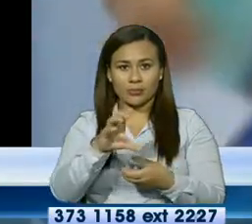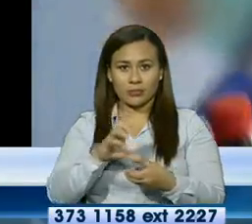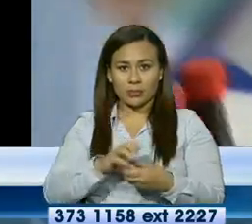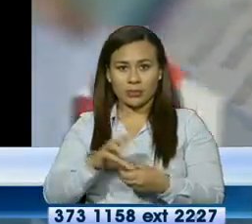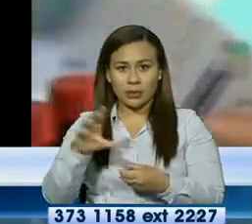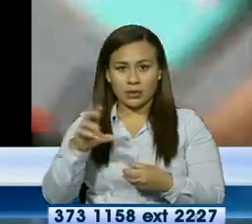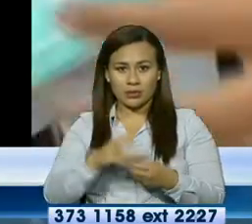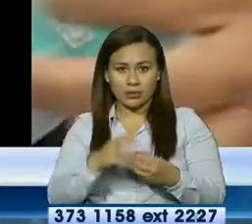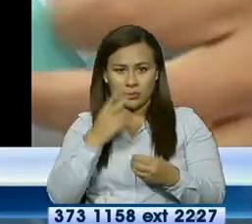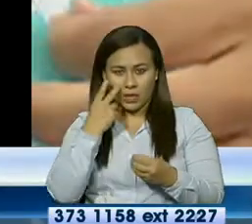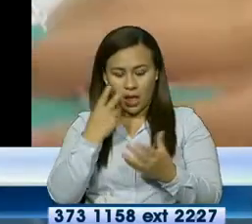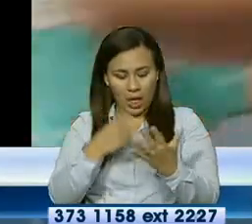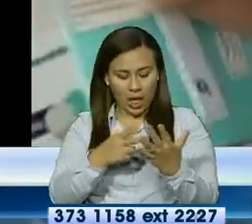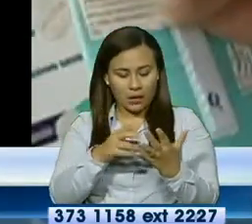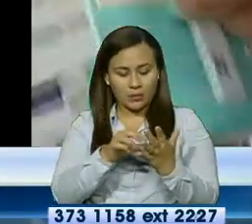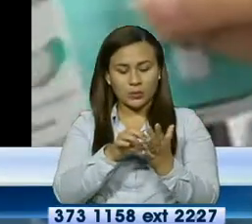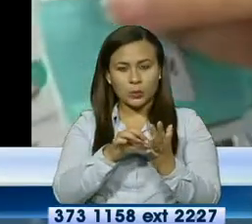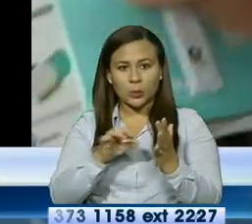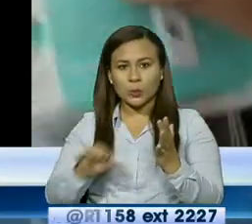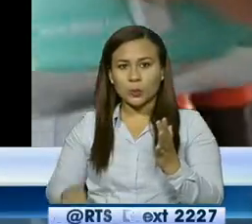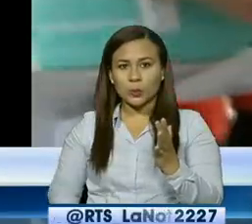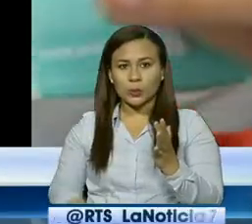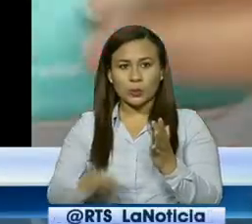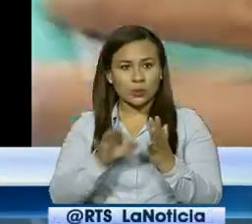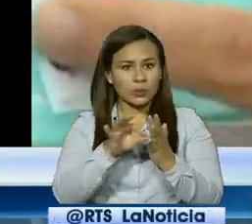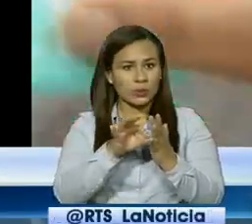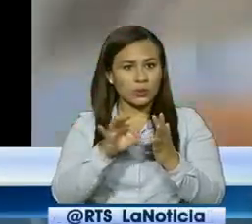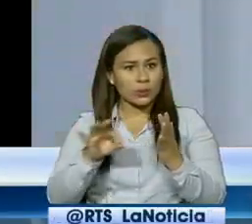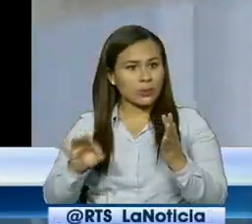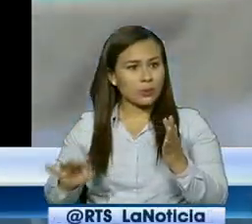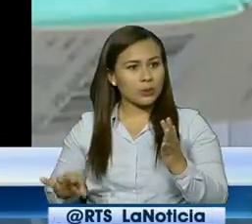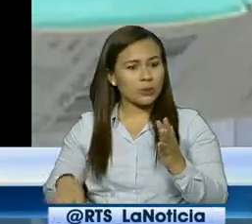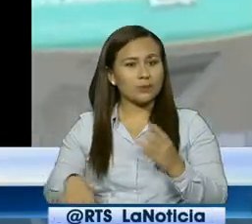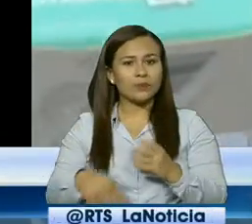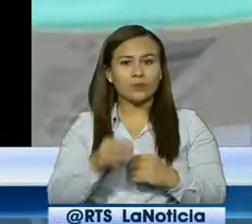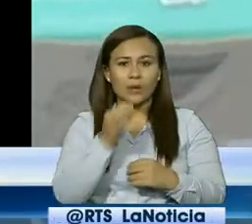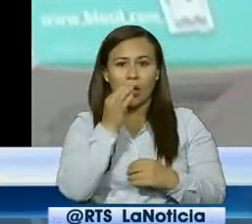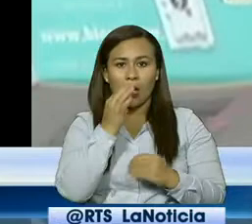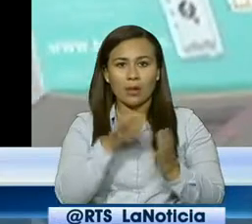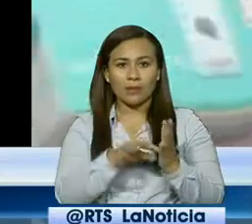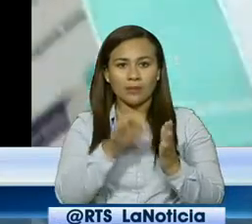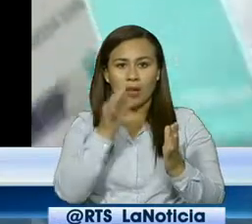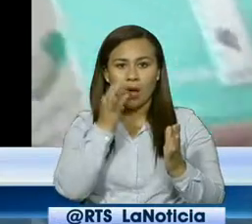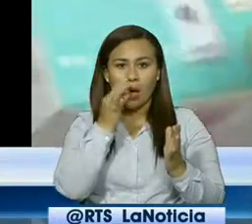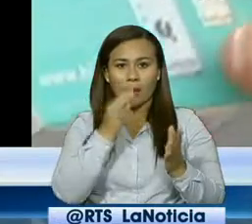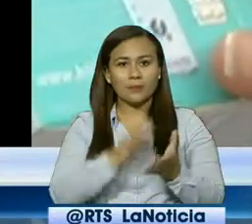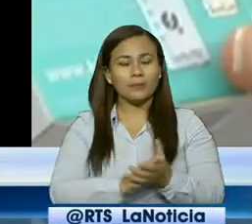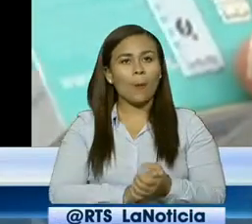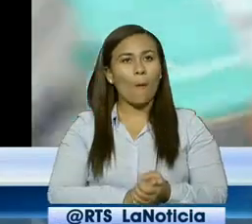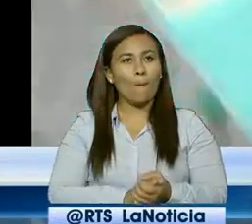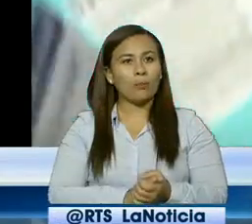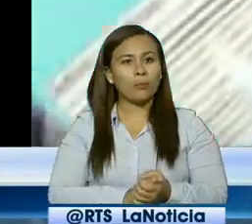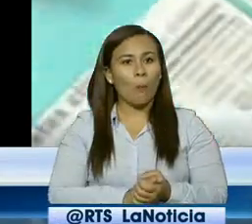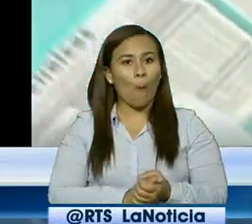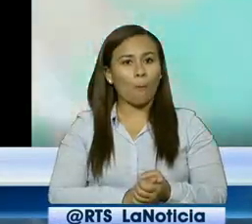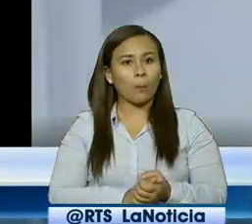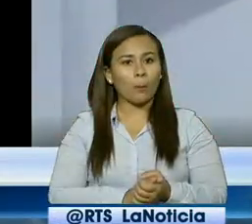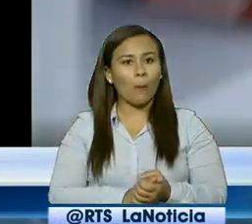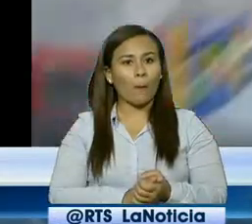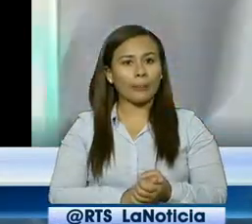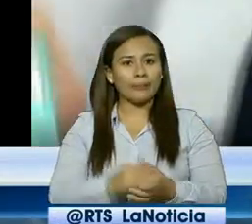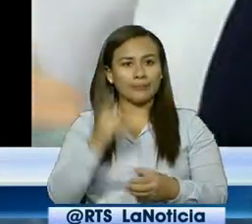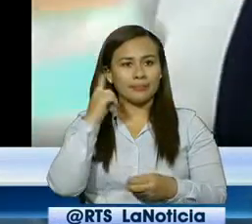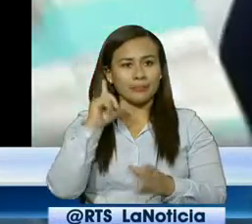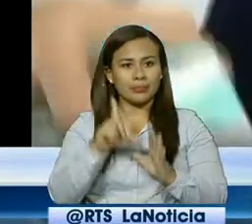los comenzó a mirar, los arrancó los dispositivos de seguridad, se los metió en la boca, procedió a masticarlos para que estos no sonaran. Luego se